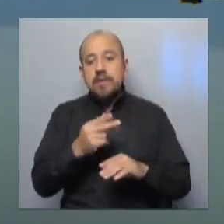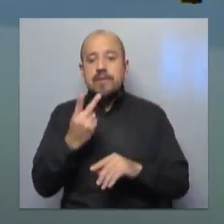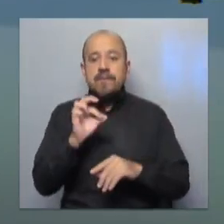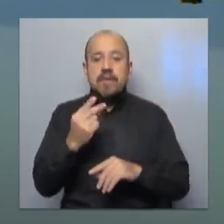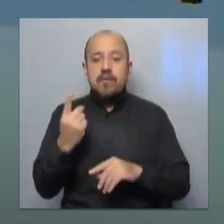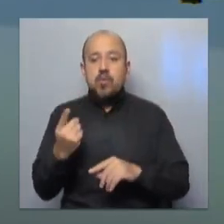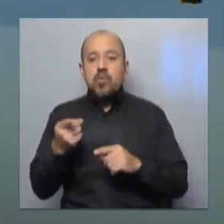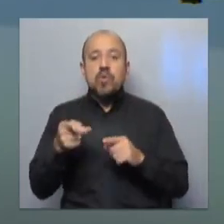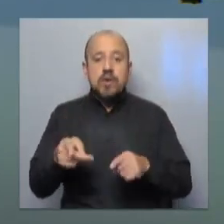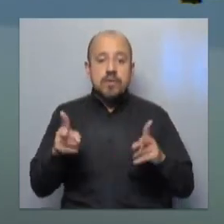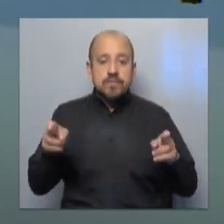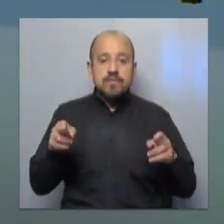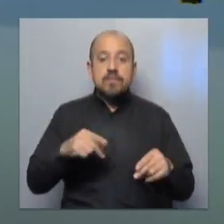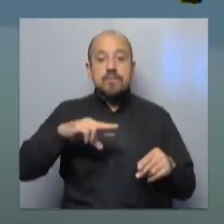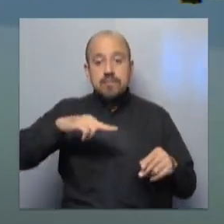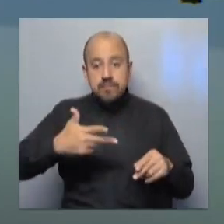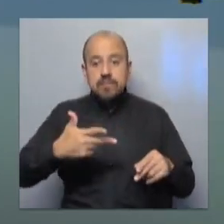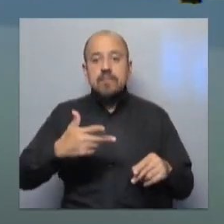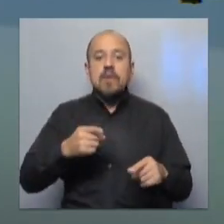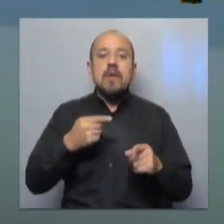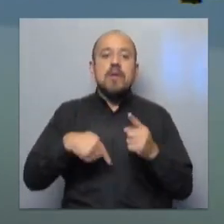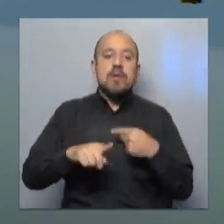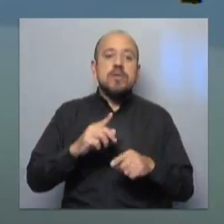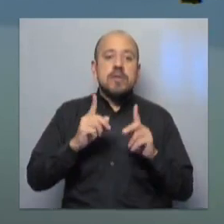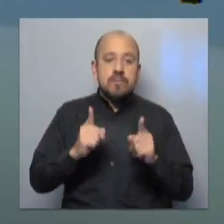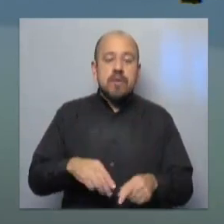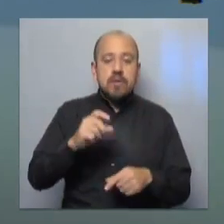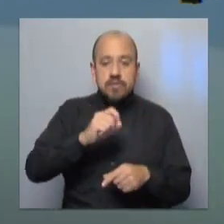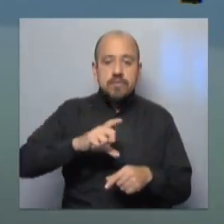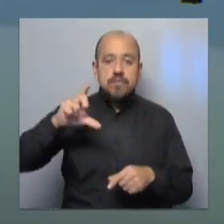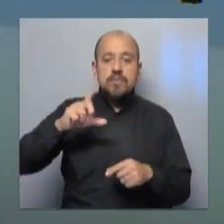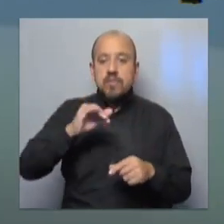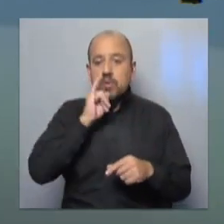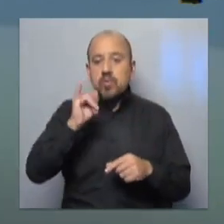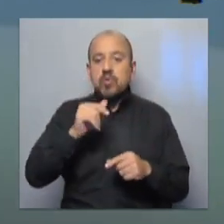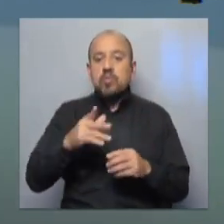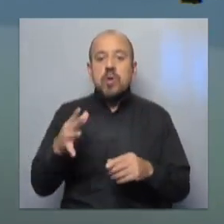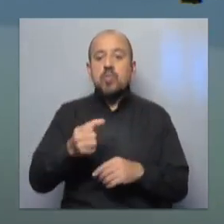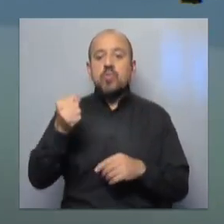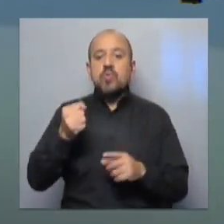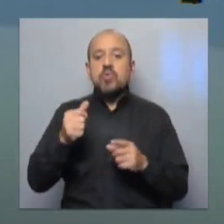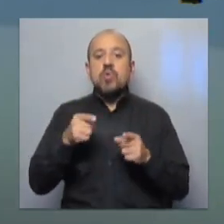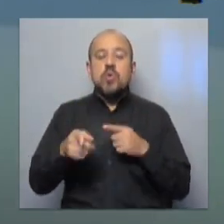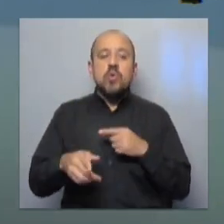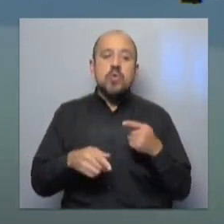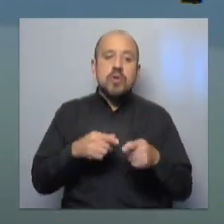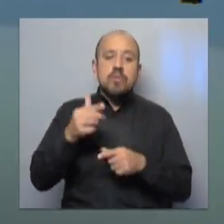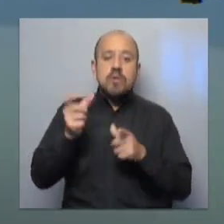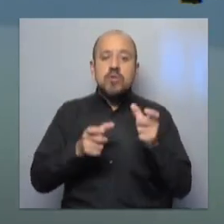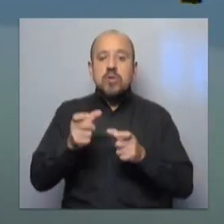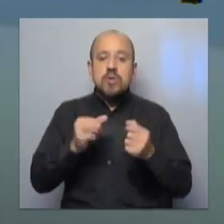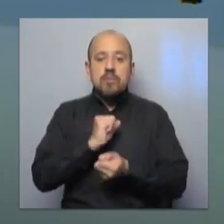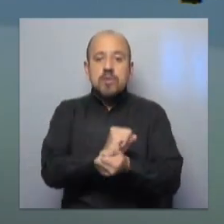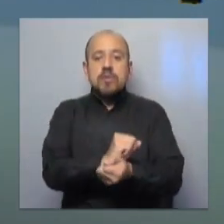datos de fiscalía general de la nación además también hubo un incremento en las denuncias por abuso de autoridad contra personas detenidas